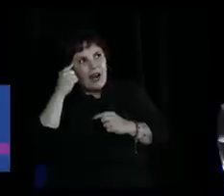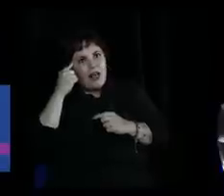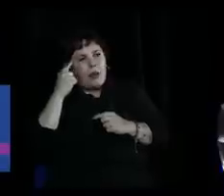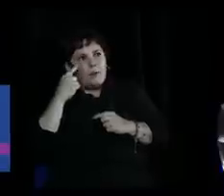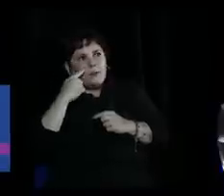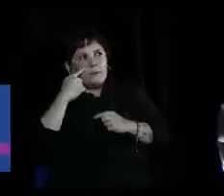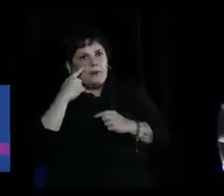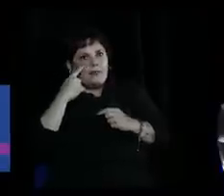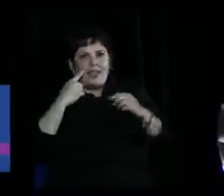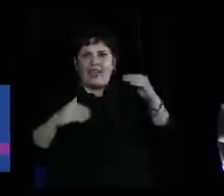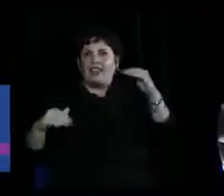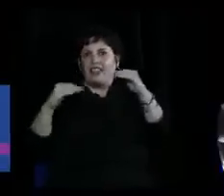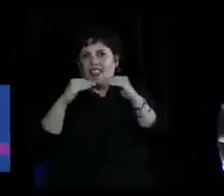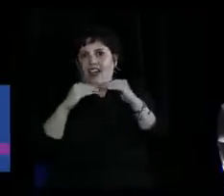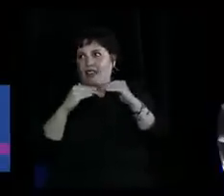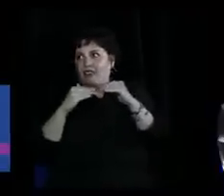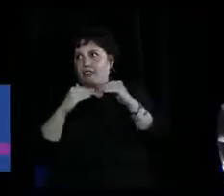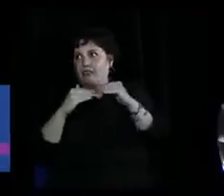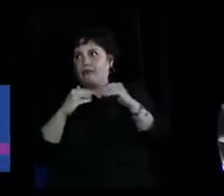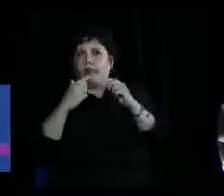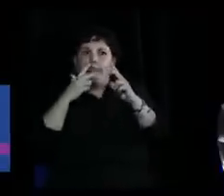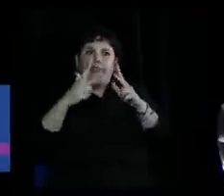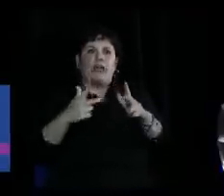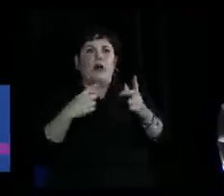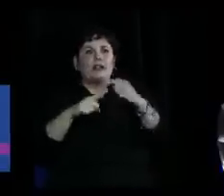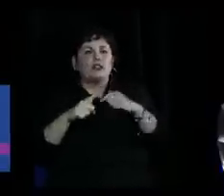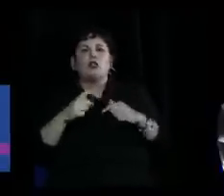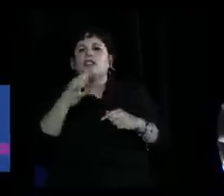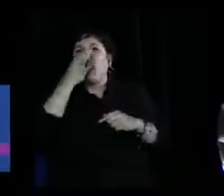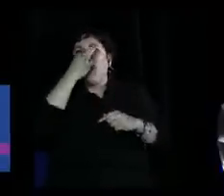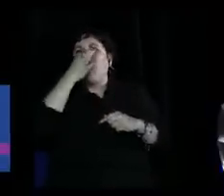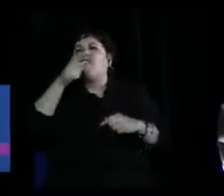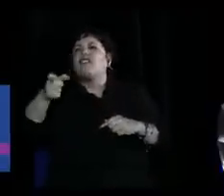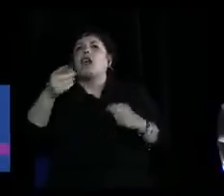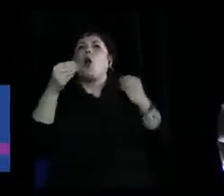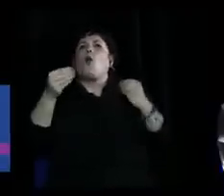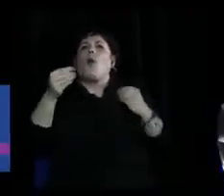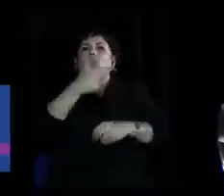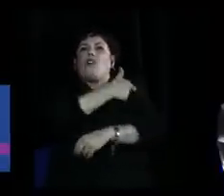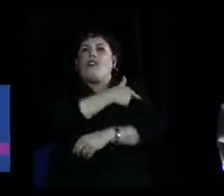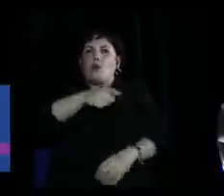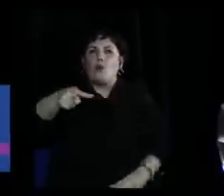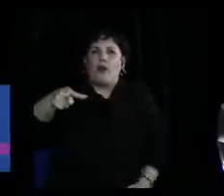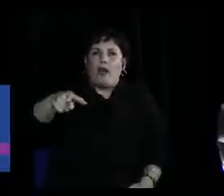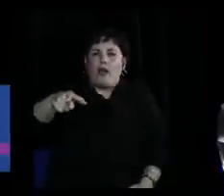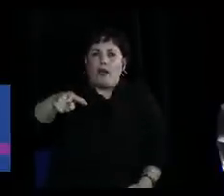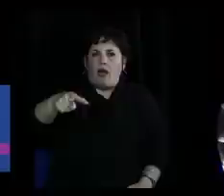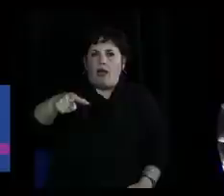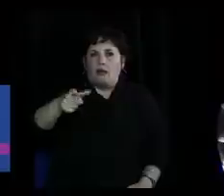en la equidad. Claro. Porque vos decís, entonces, África, ¿cuándo le va a tocar la vacuna? Claro. ¿No?